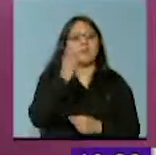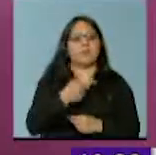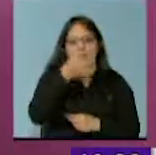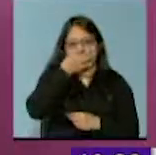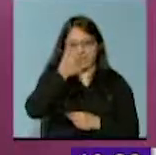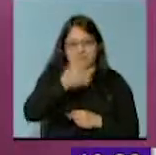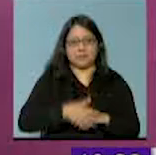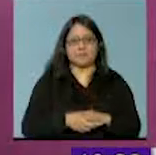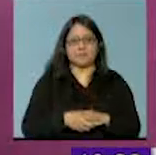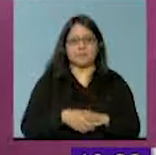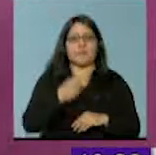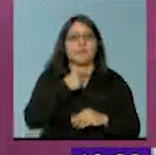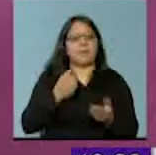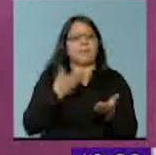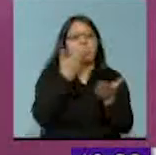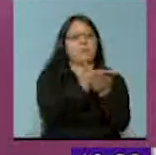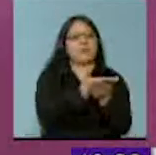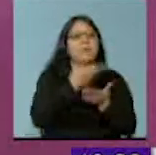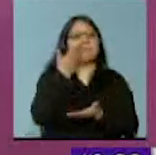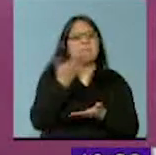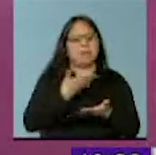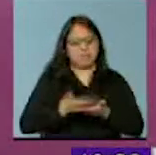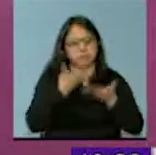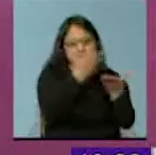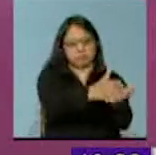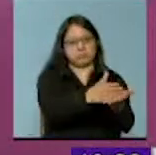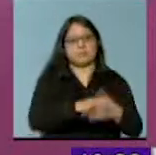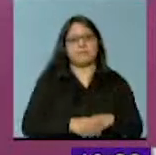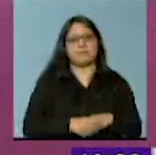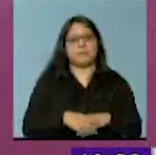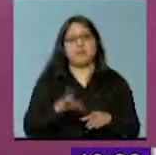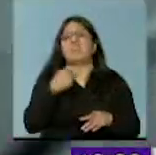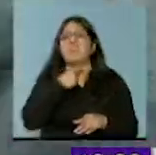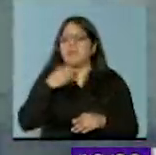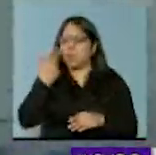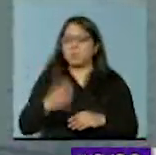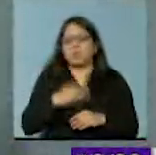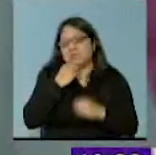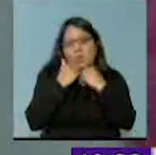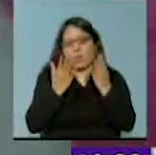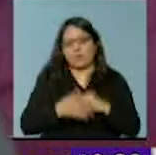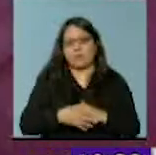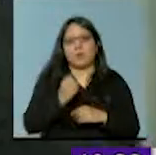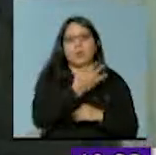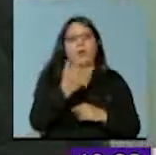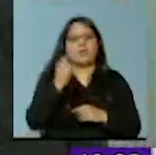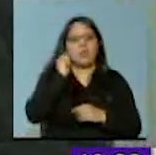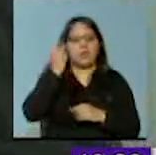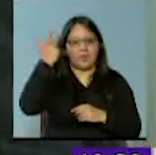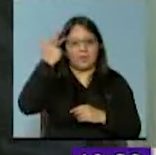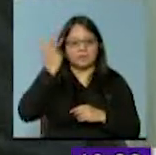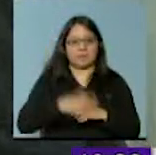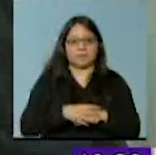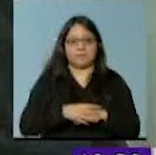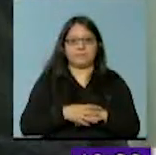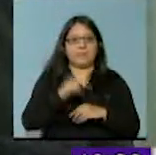Y vengo a presentar mis papeles. ¿De qué te gustaría trabajar? Y no sé lo que hay. ¿Edad? 18. Vengo a consultar